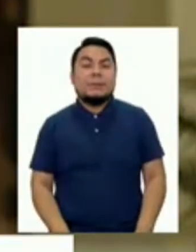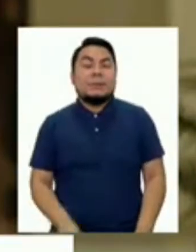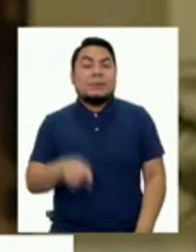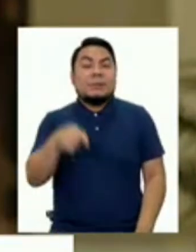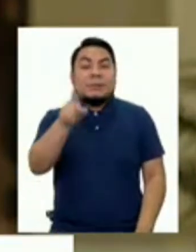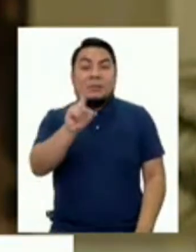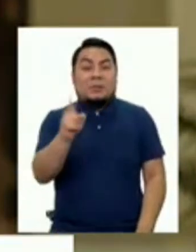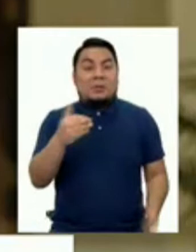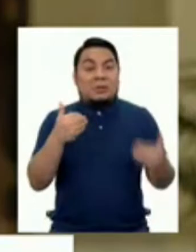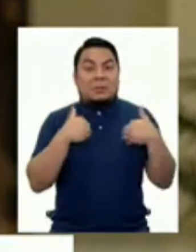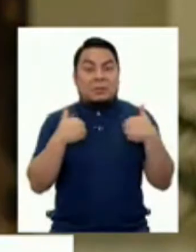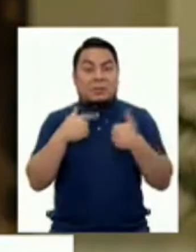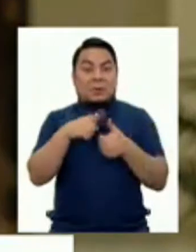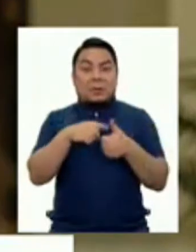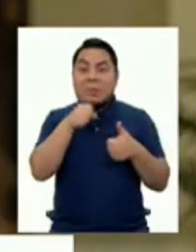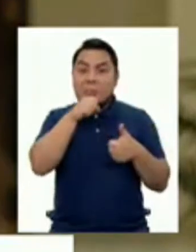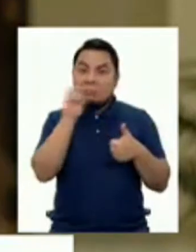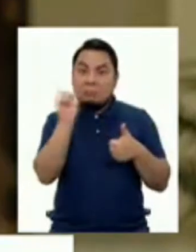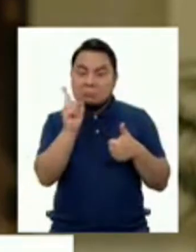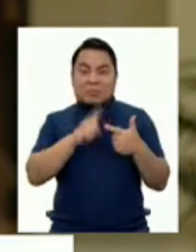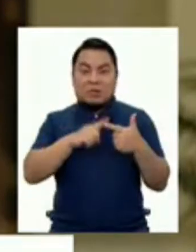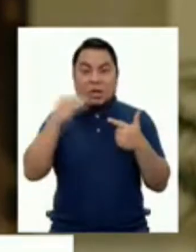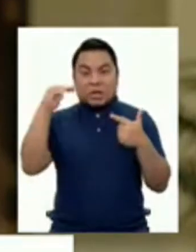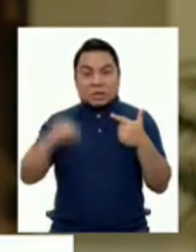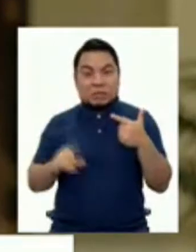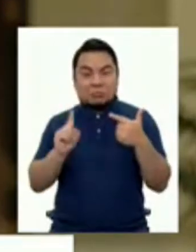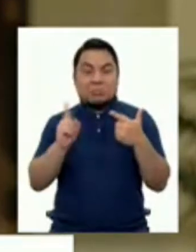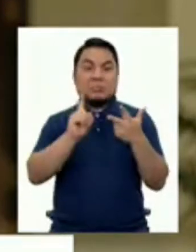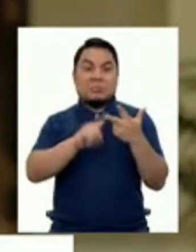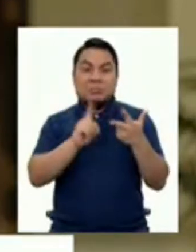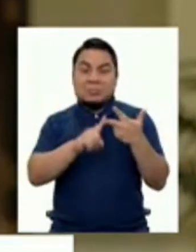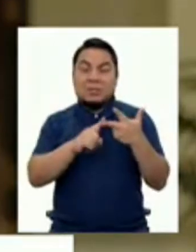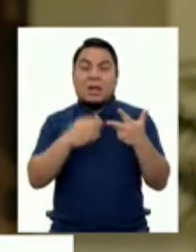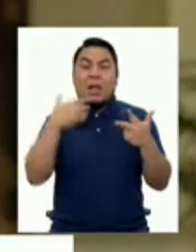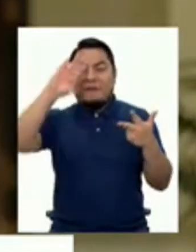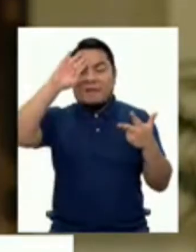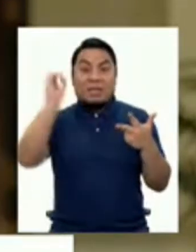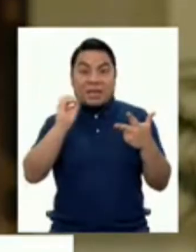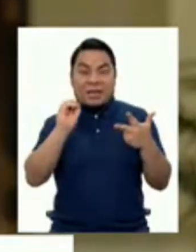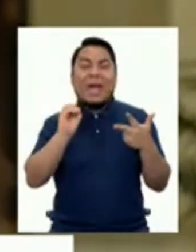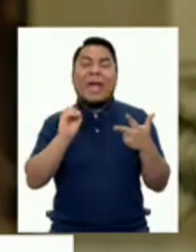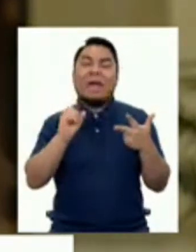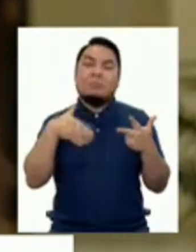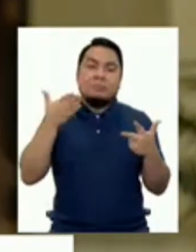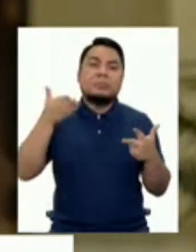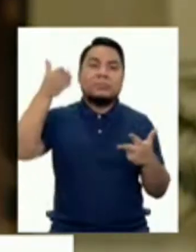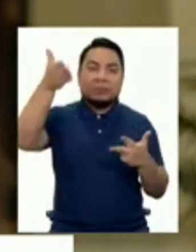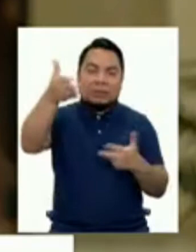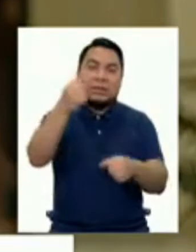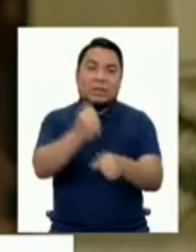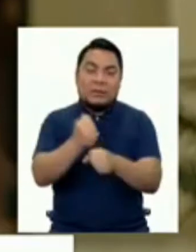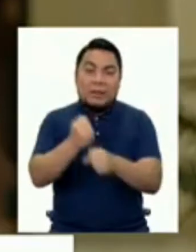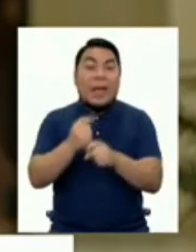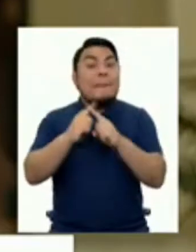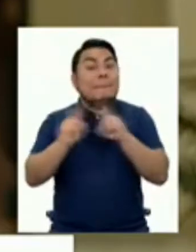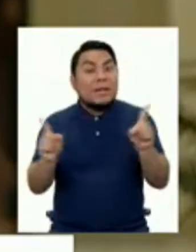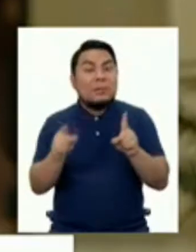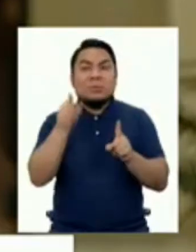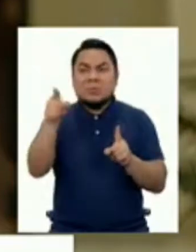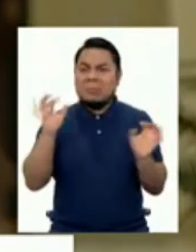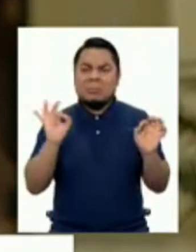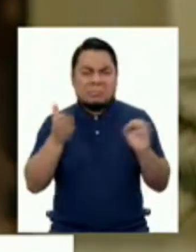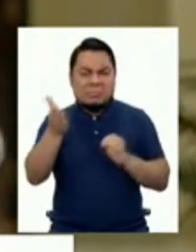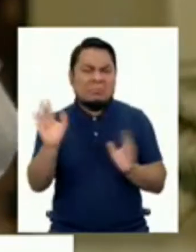no tiene ningún motivo para salir, recuerde que el lugar más seguro es su casa. El hecho